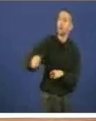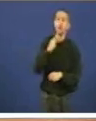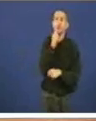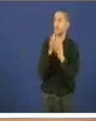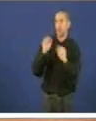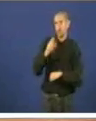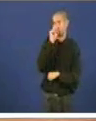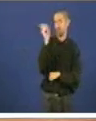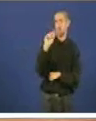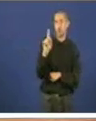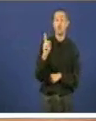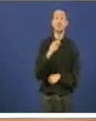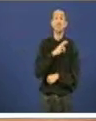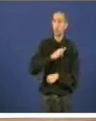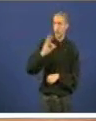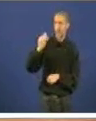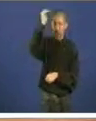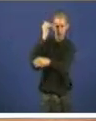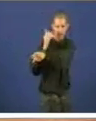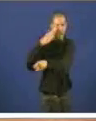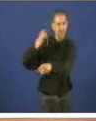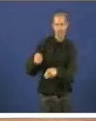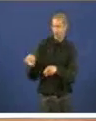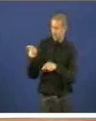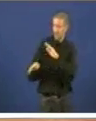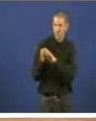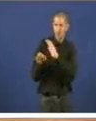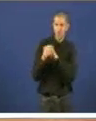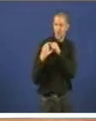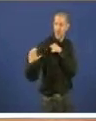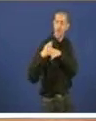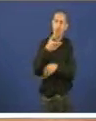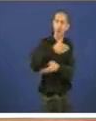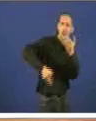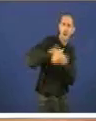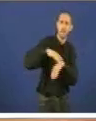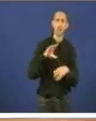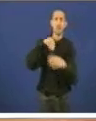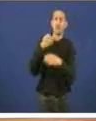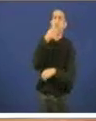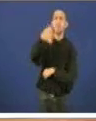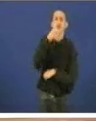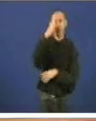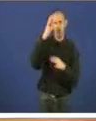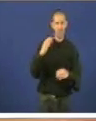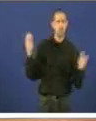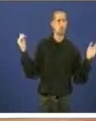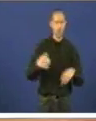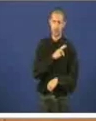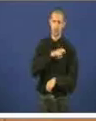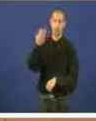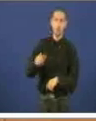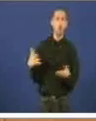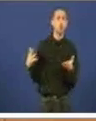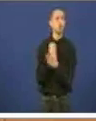Señor Emerich, de verdad que vostede vai a manter algunha liña de coherencia na súa exposición? Están vostedes en contra de Nova Caixa